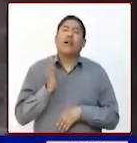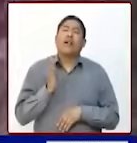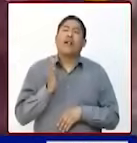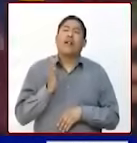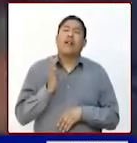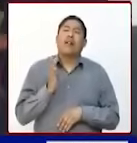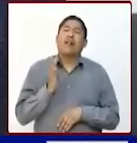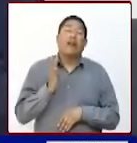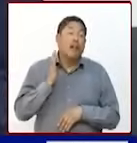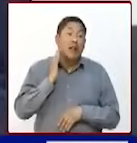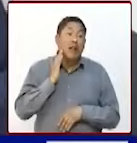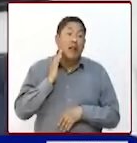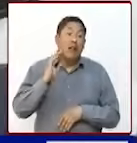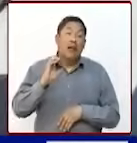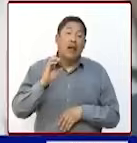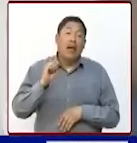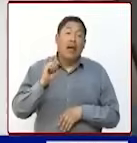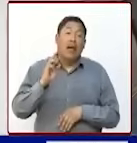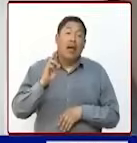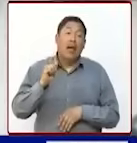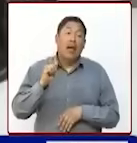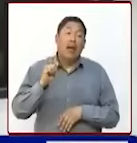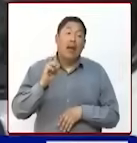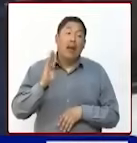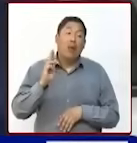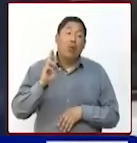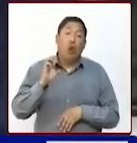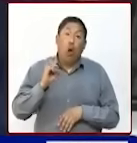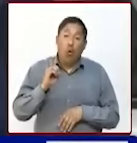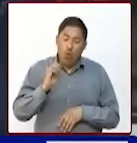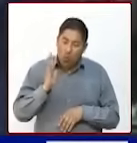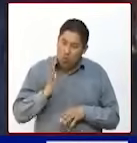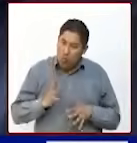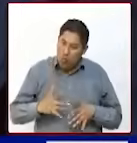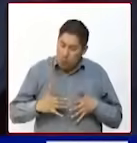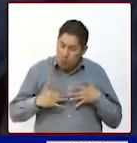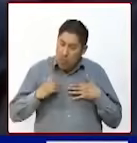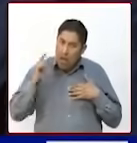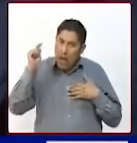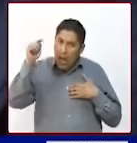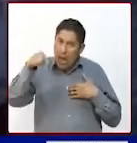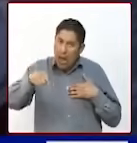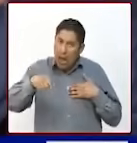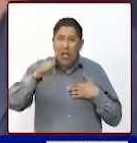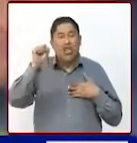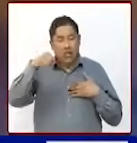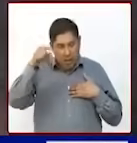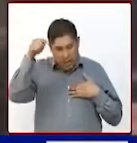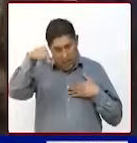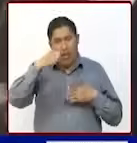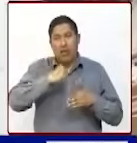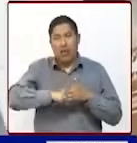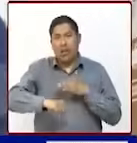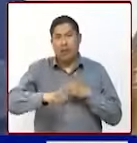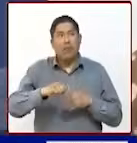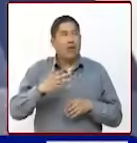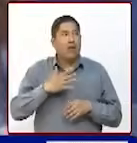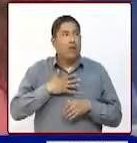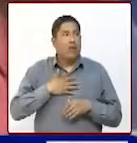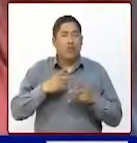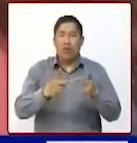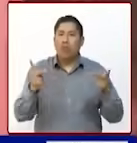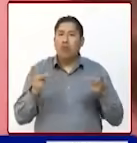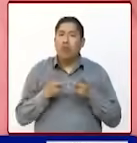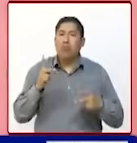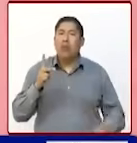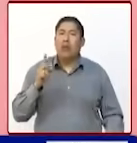señora? Carabuco. A Carabuco. Carabuco. ¿Ustedes viven allá en Carabuco? Sí, ahí nacimos. A provincia de Los Andes.